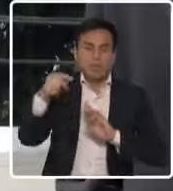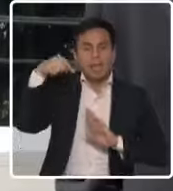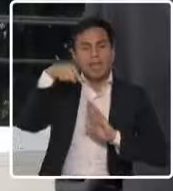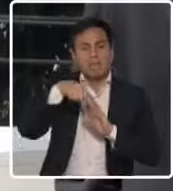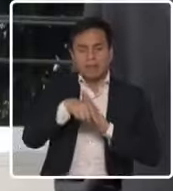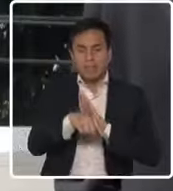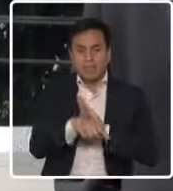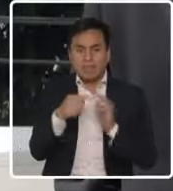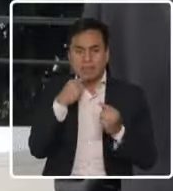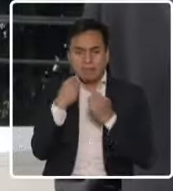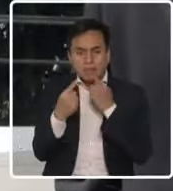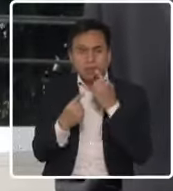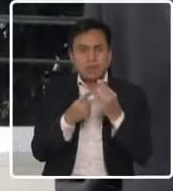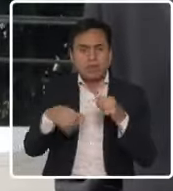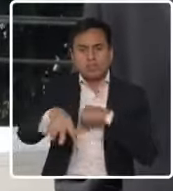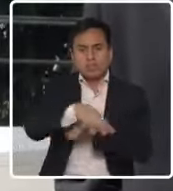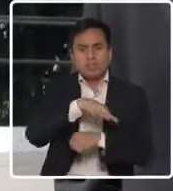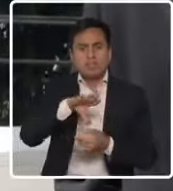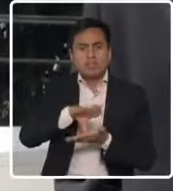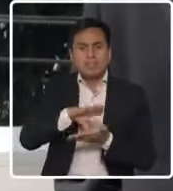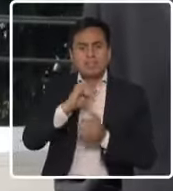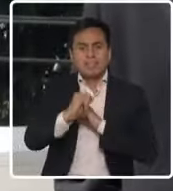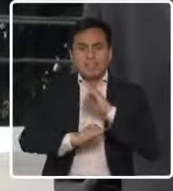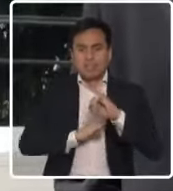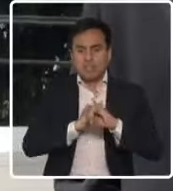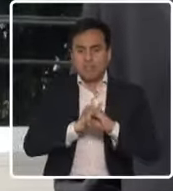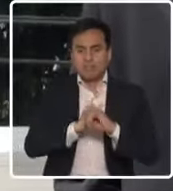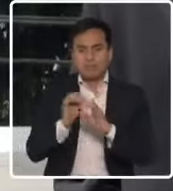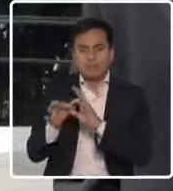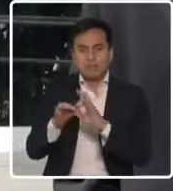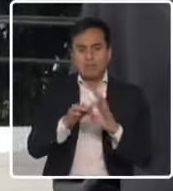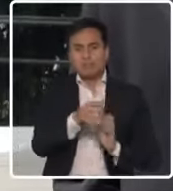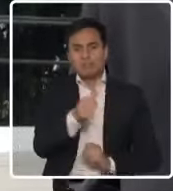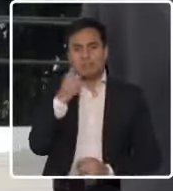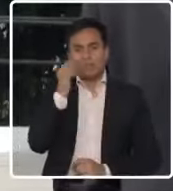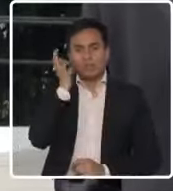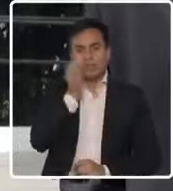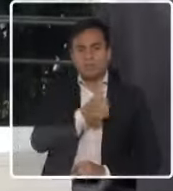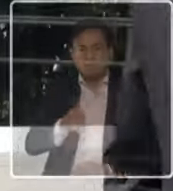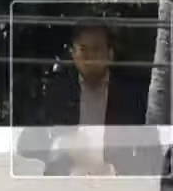en más detalle preguntas de contingencia nacional e internacional. Muchísimas gracias a todos y a todas.